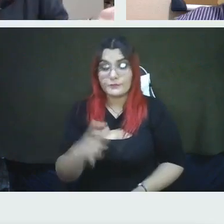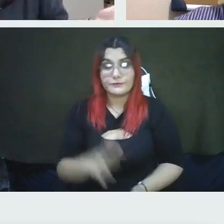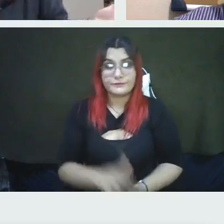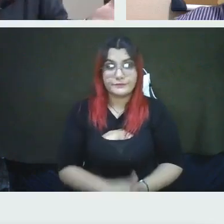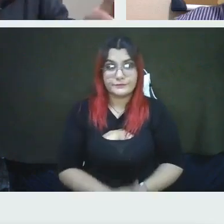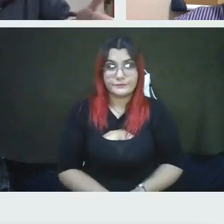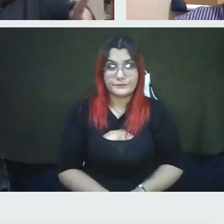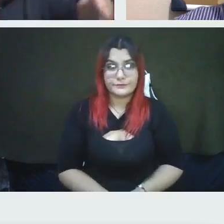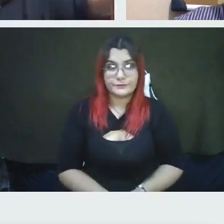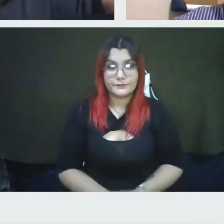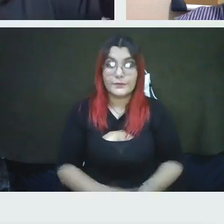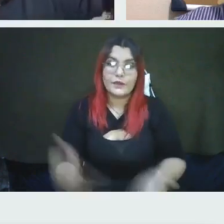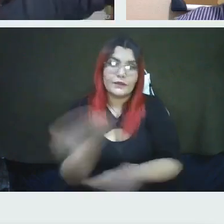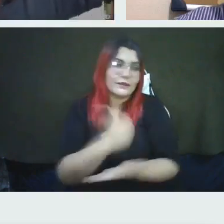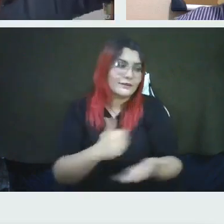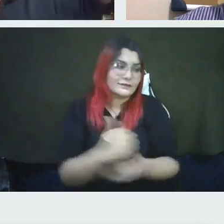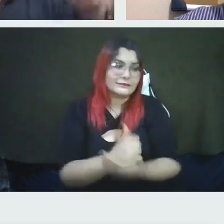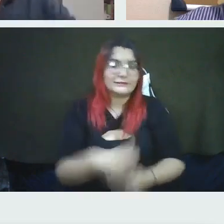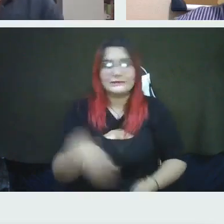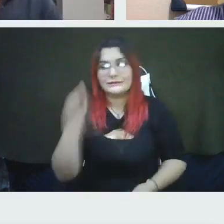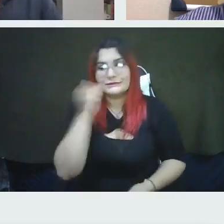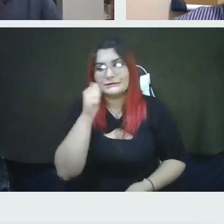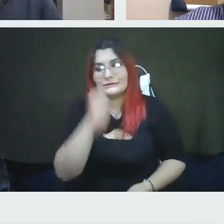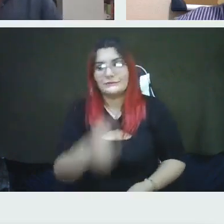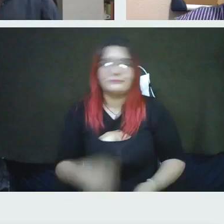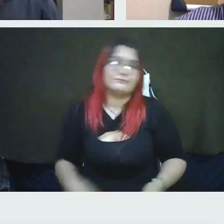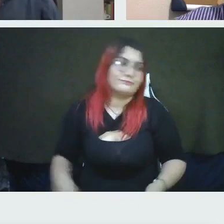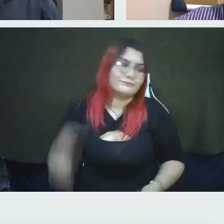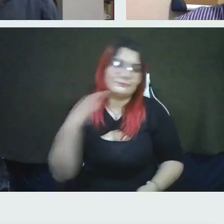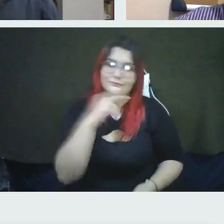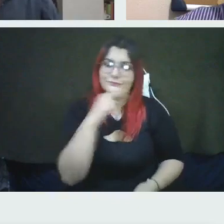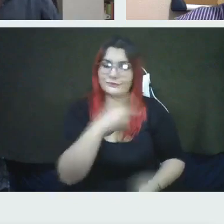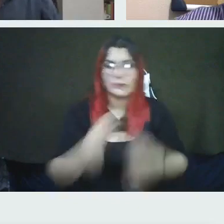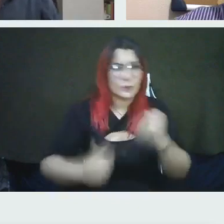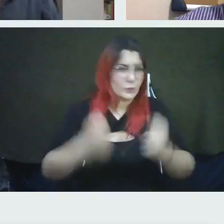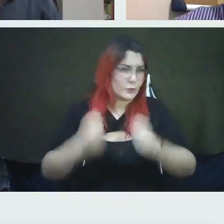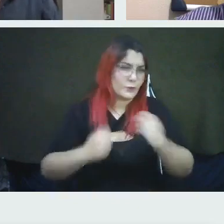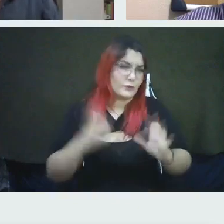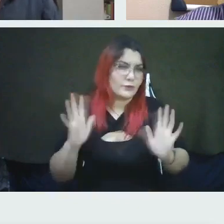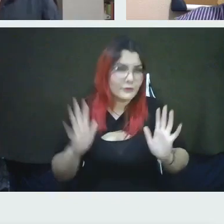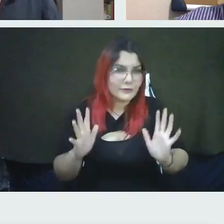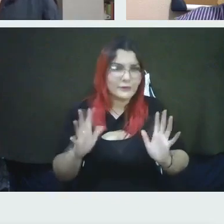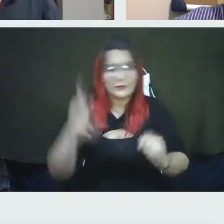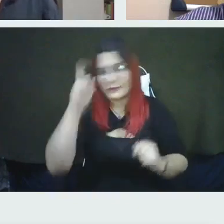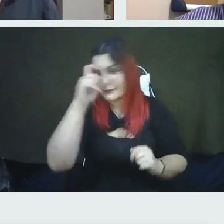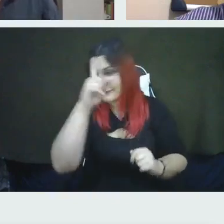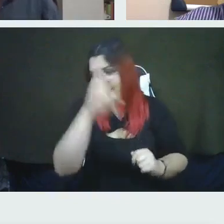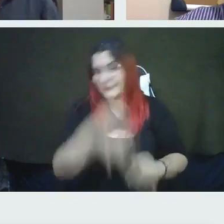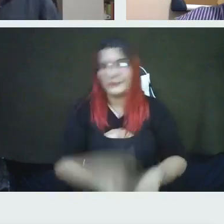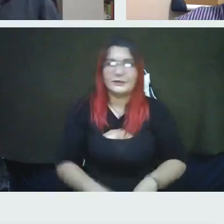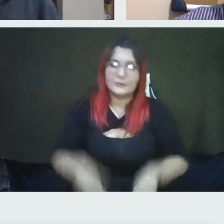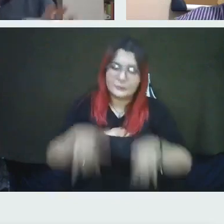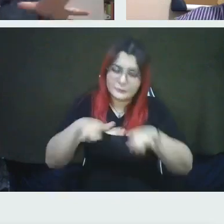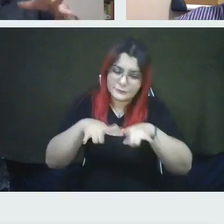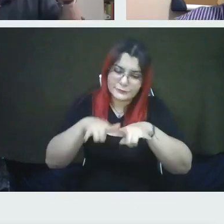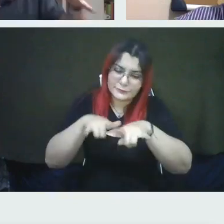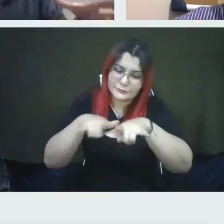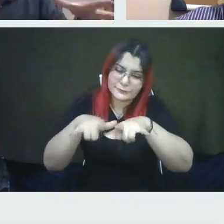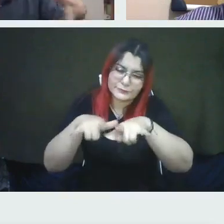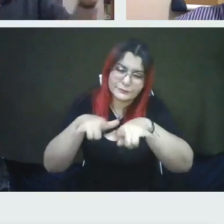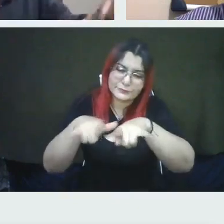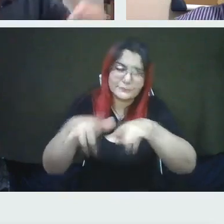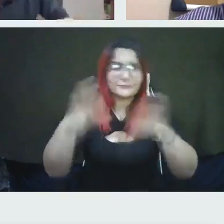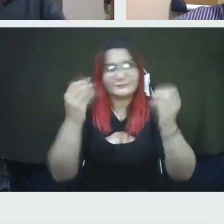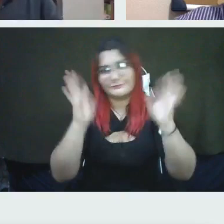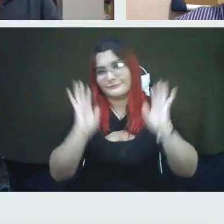esta ciudad, como sabrá, bueno, los trayectos a veces son muy largos, entonces, bueno, la posibilidad de ya que